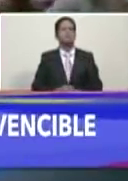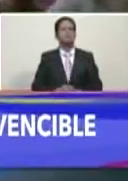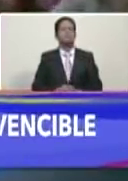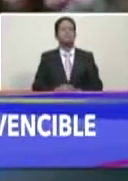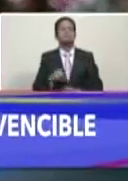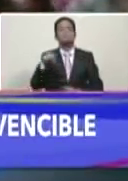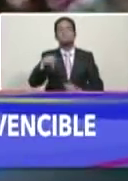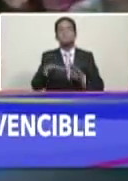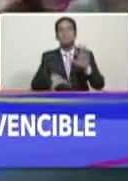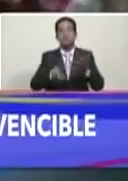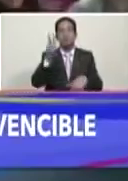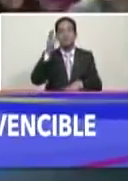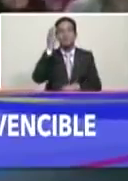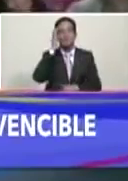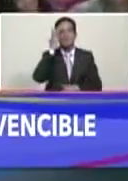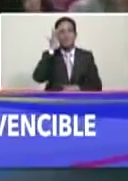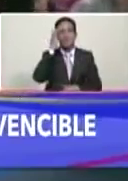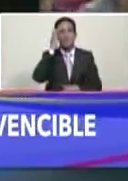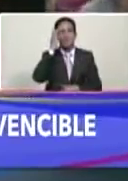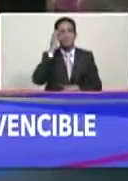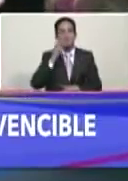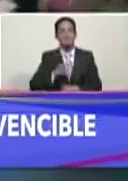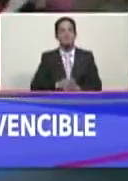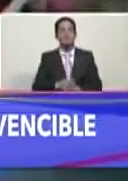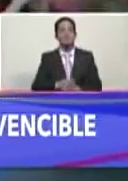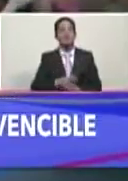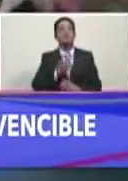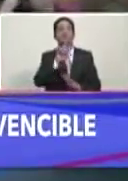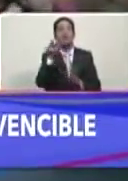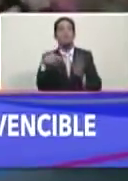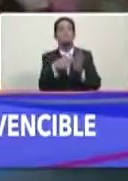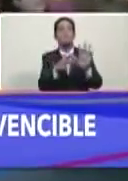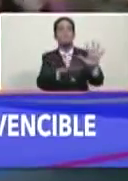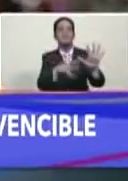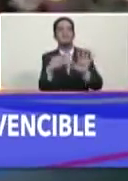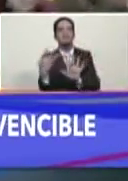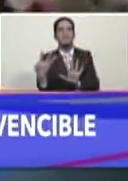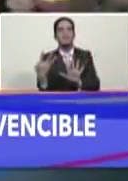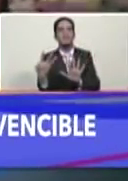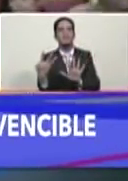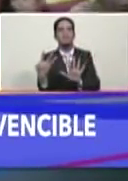12 de febrero 2019.